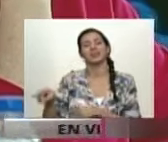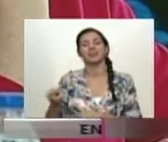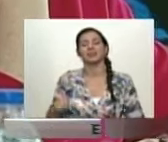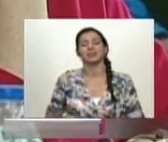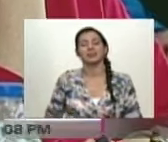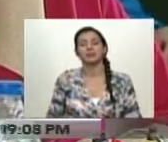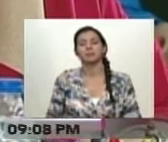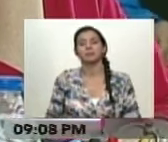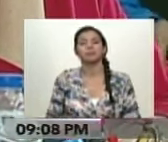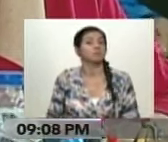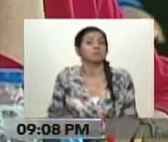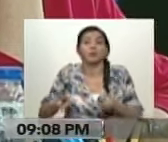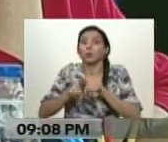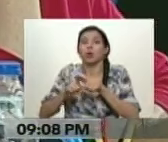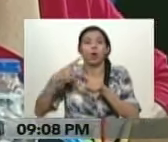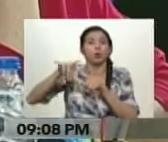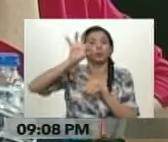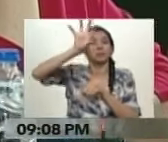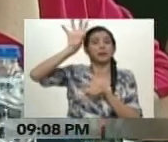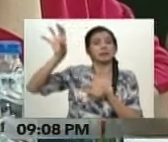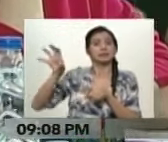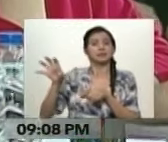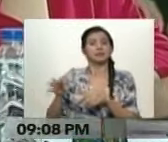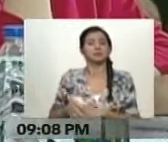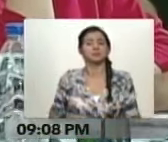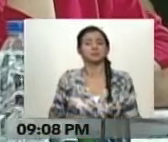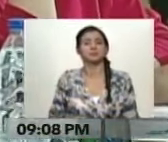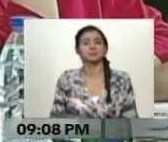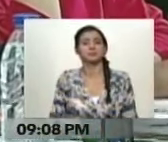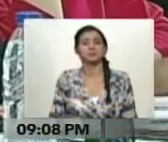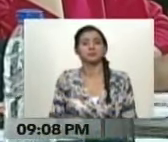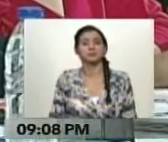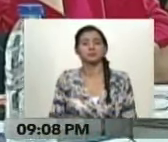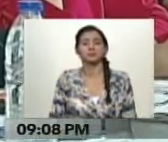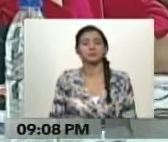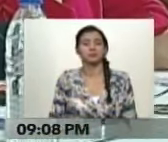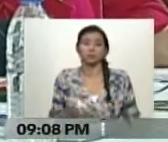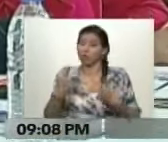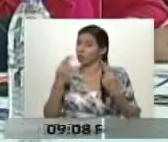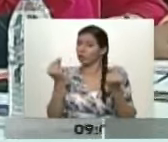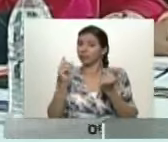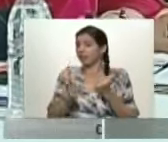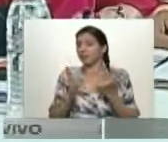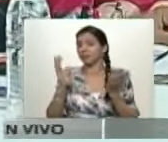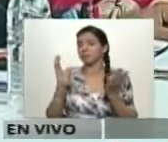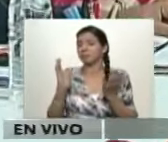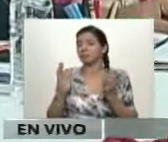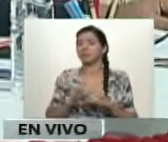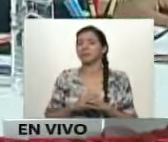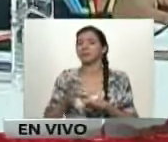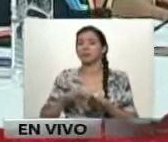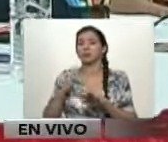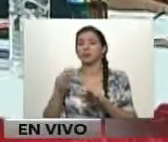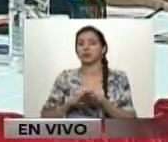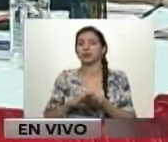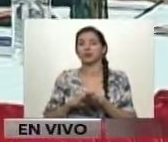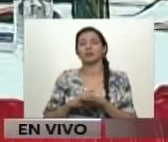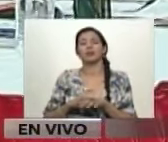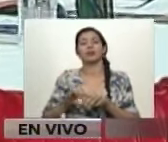Y así pasa en muchos países. No debería ser, ¿verdad? Porque, ¿por qué me tiene que ver por